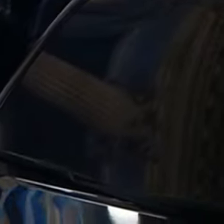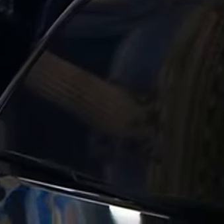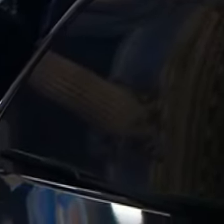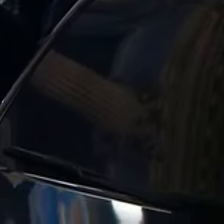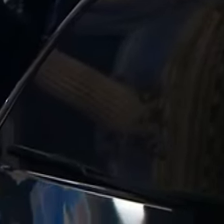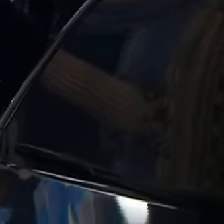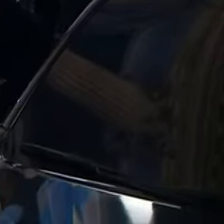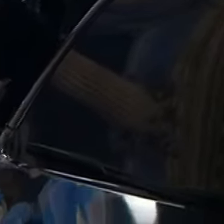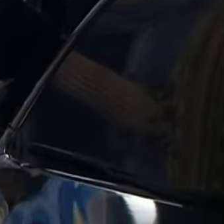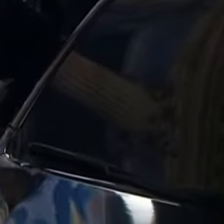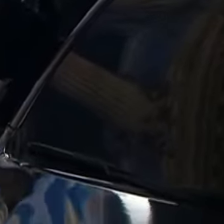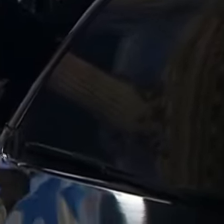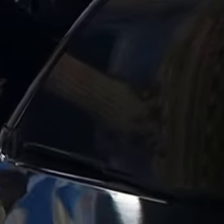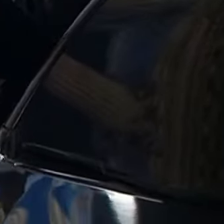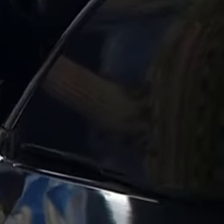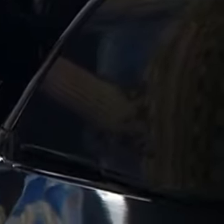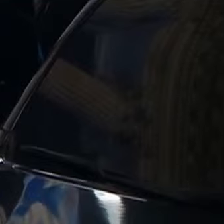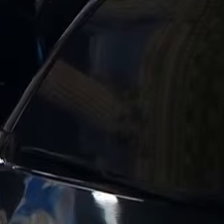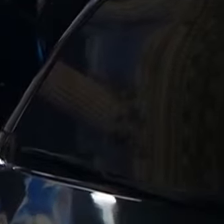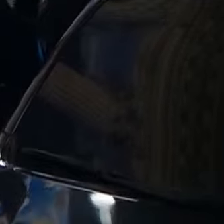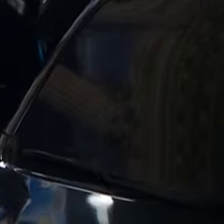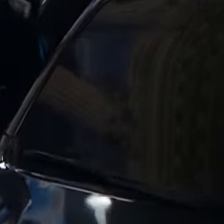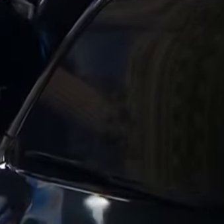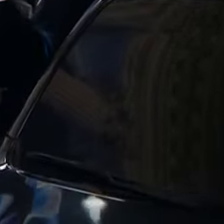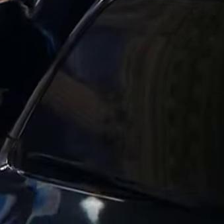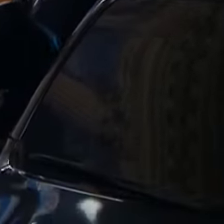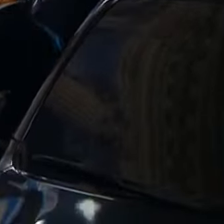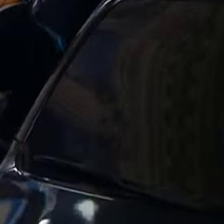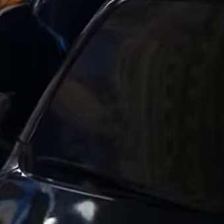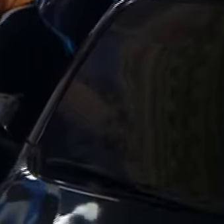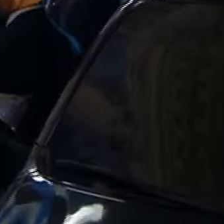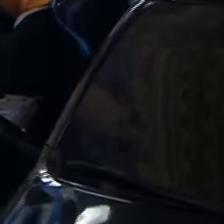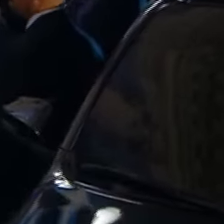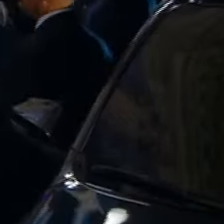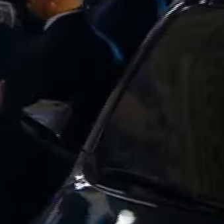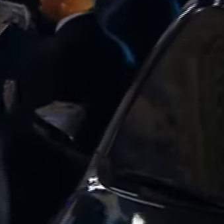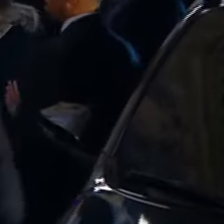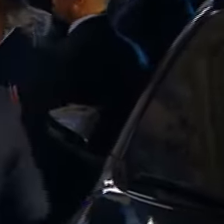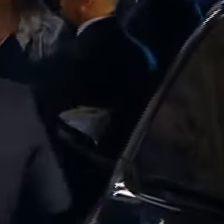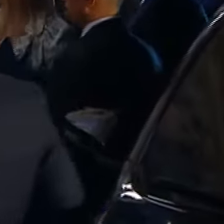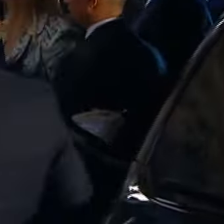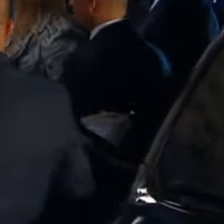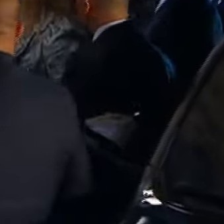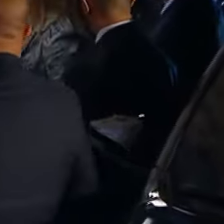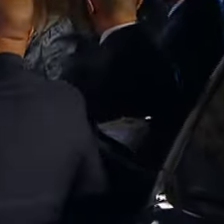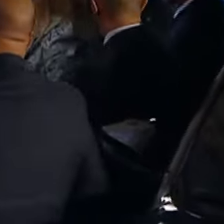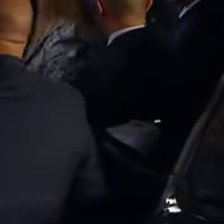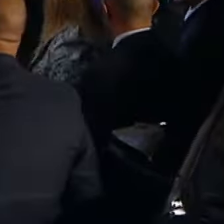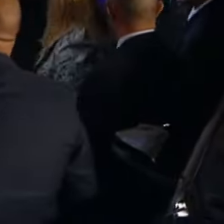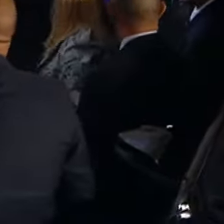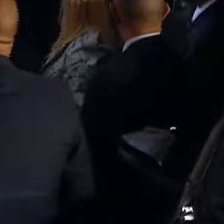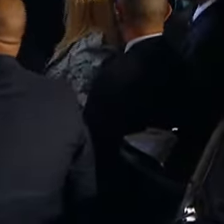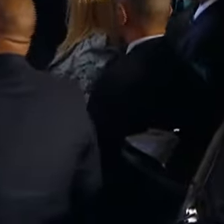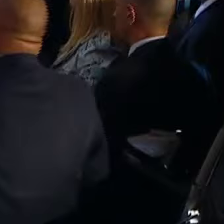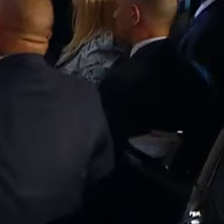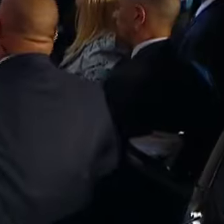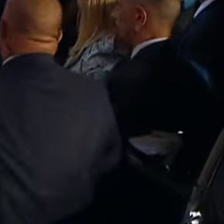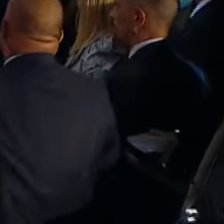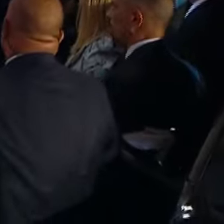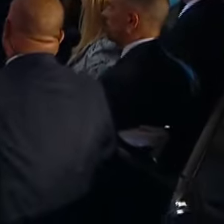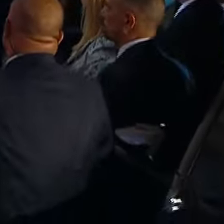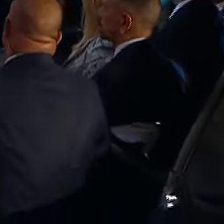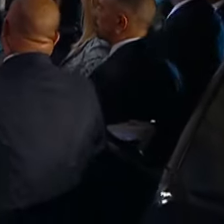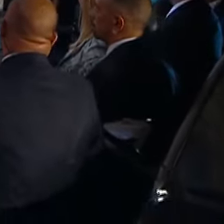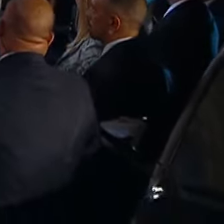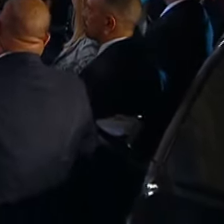El primer mandatario recibe el saludo de trompa del Regimiento de Granaderos a Caballo, General José de San